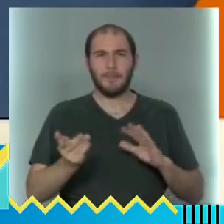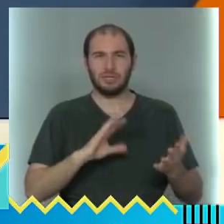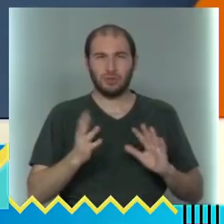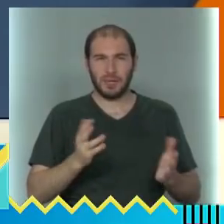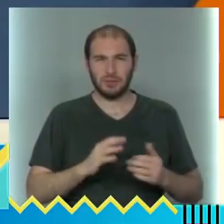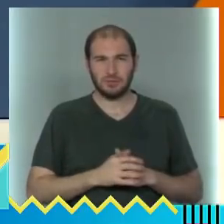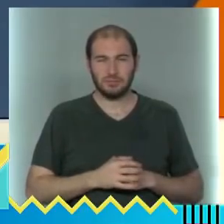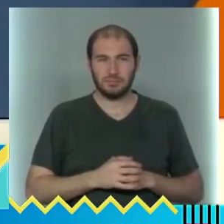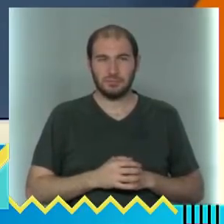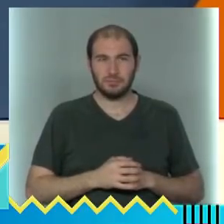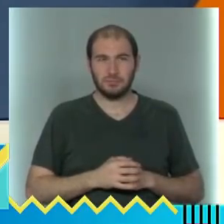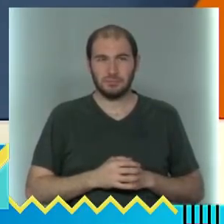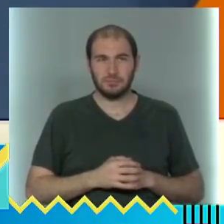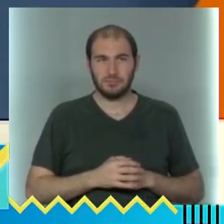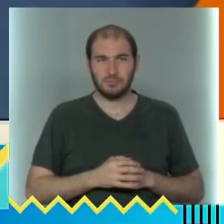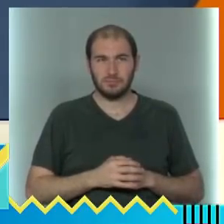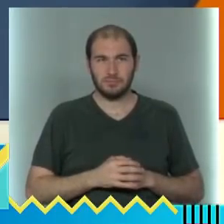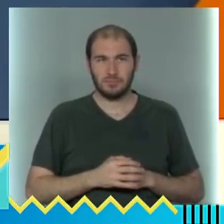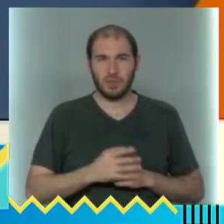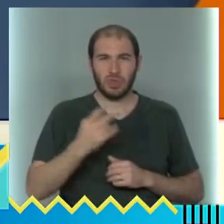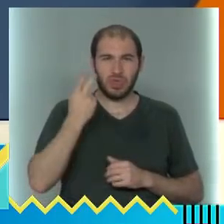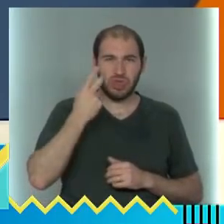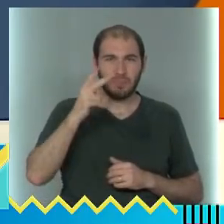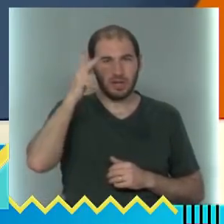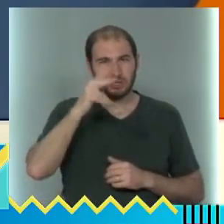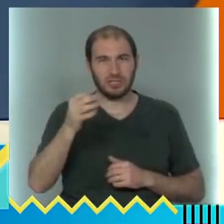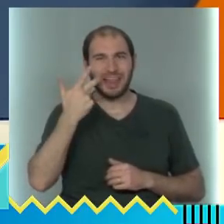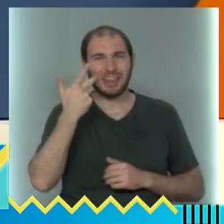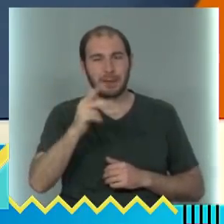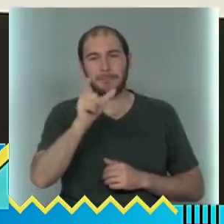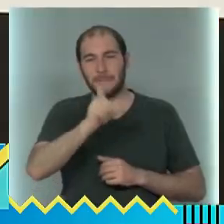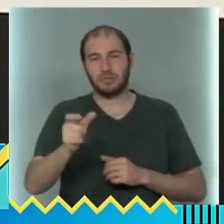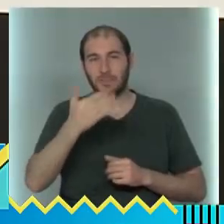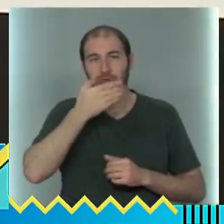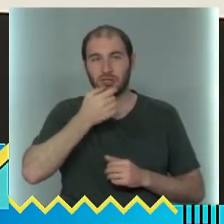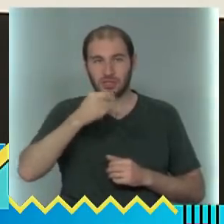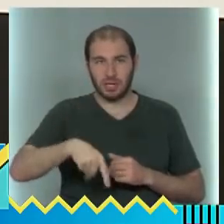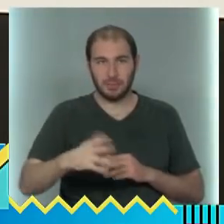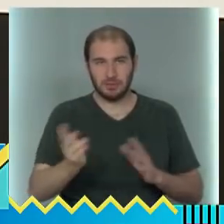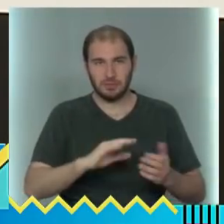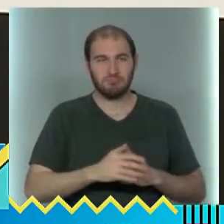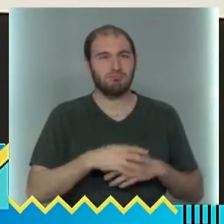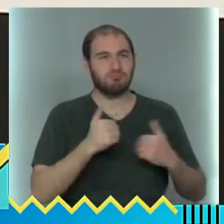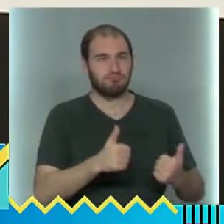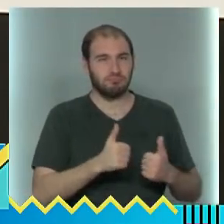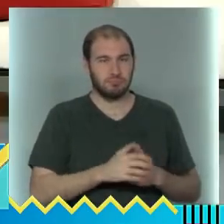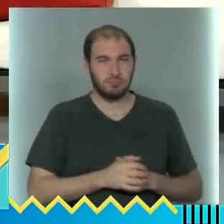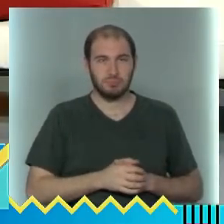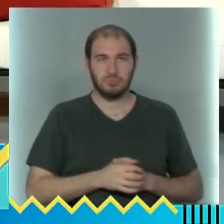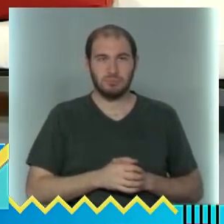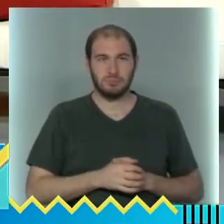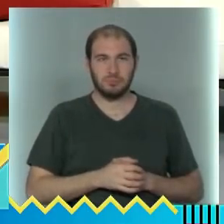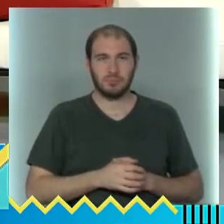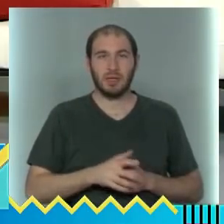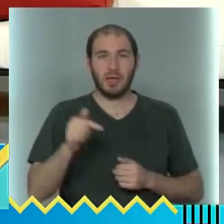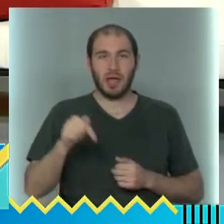de más o menos entre 2.800, 3.000 pacientes acá en Mendoza, más o menos. Perfecto, perfecto. Bueno,